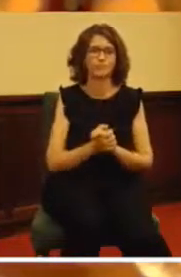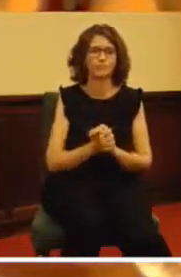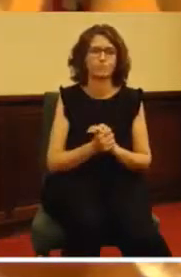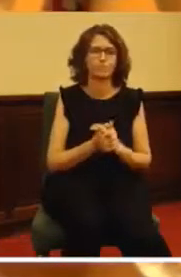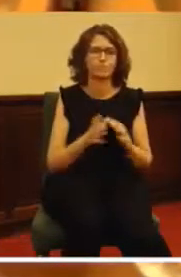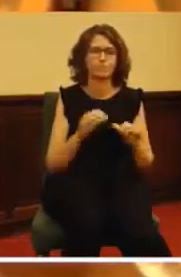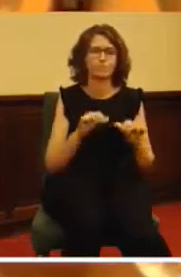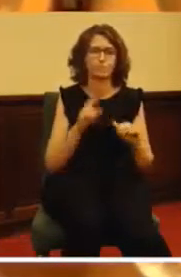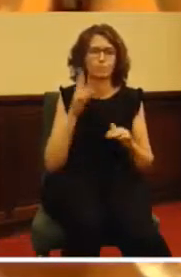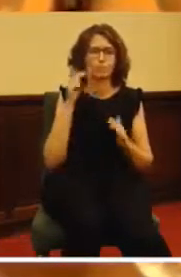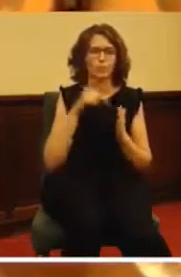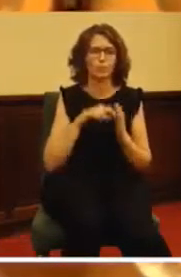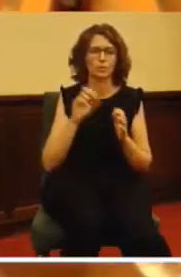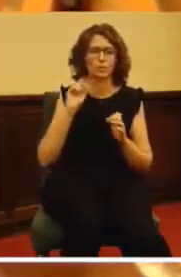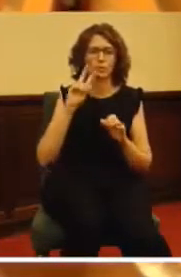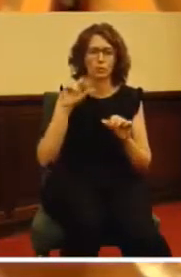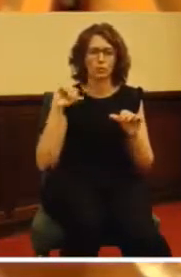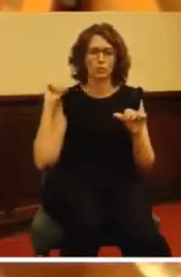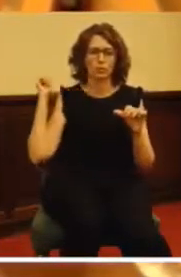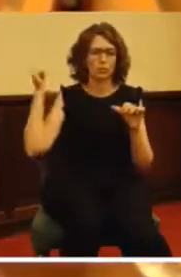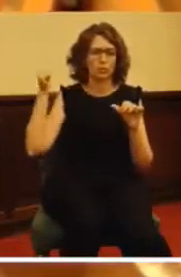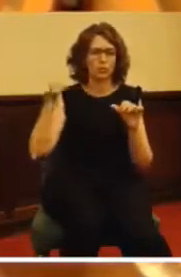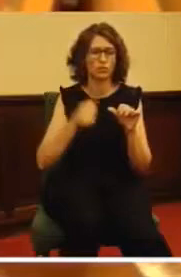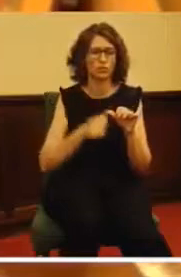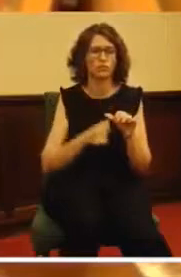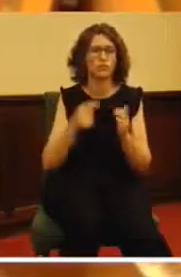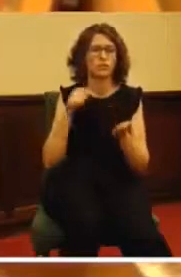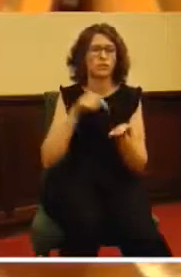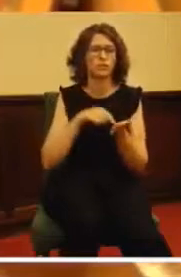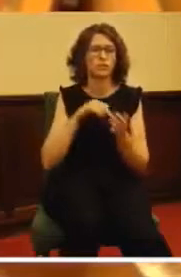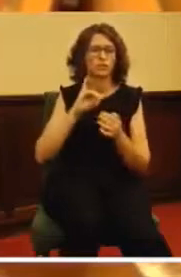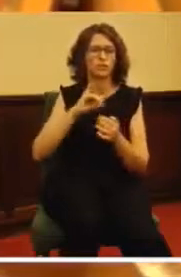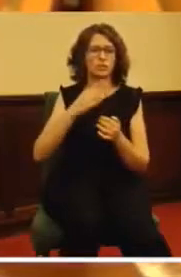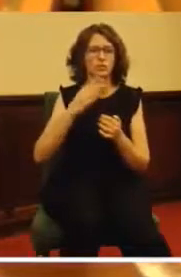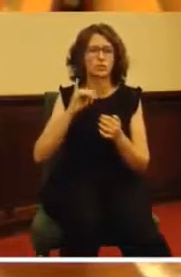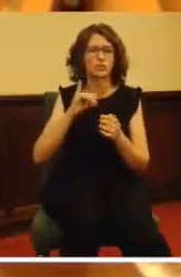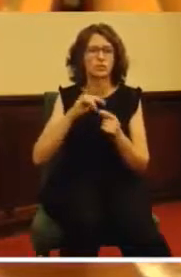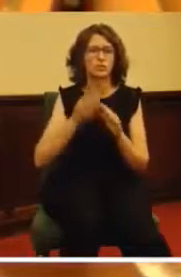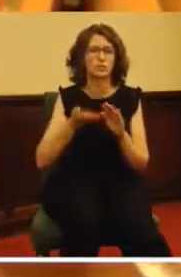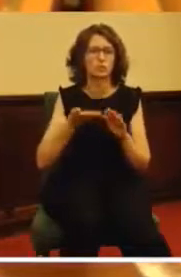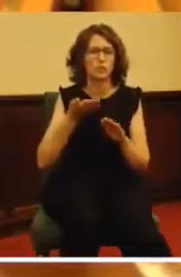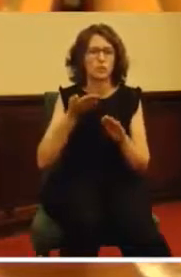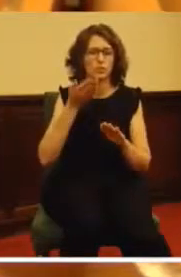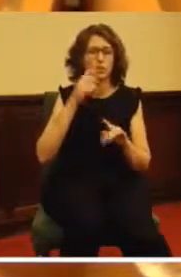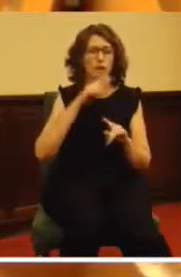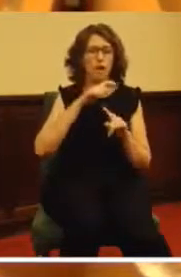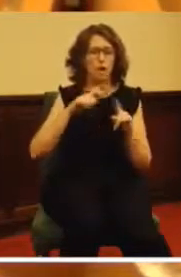a partir del 2012 el recibo del IBI ha subido año tras año